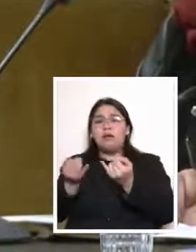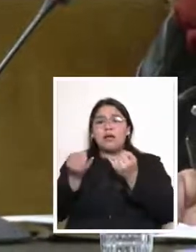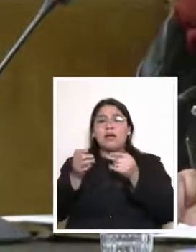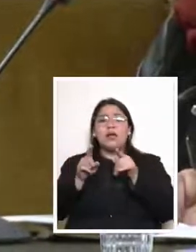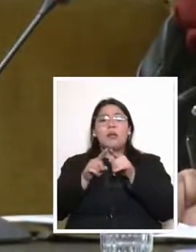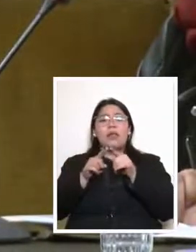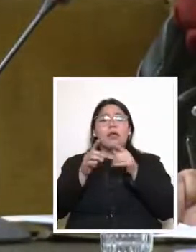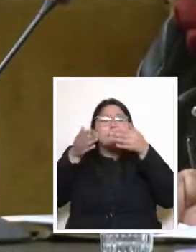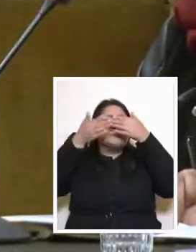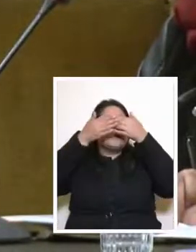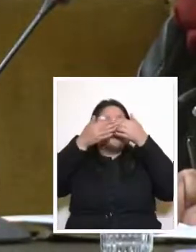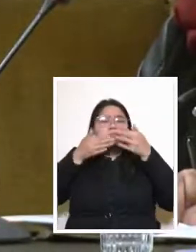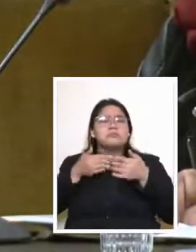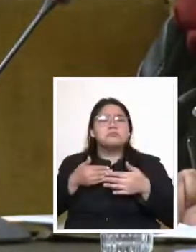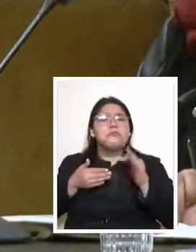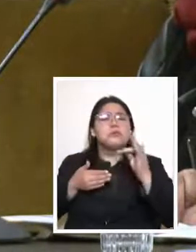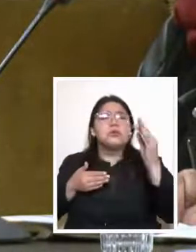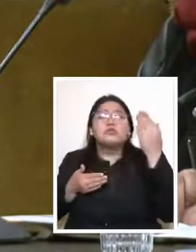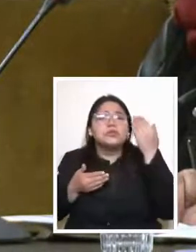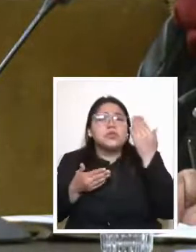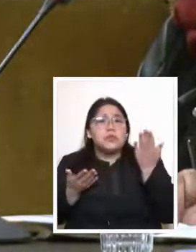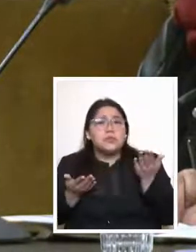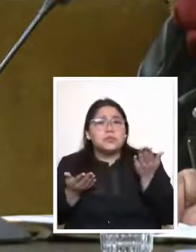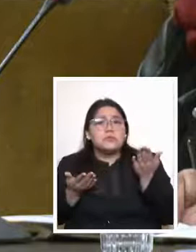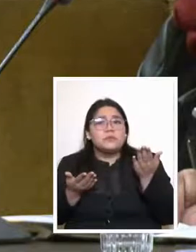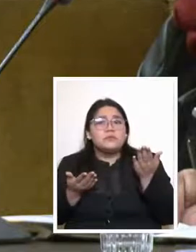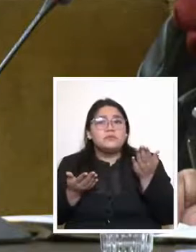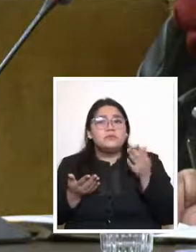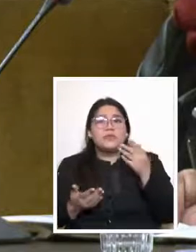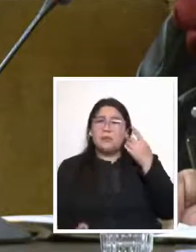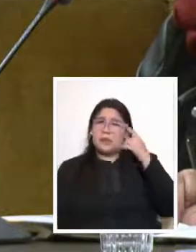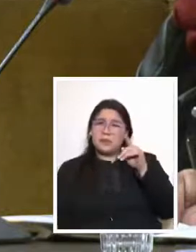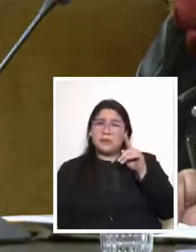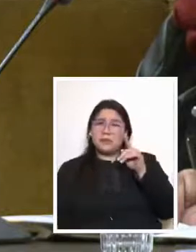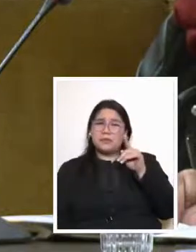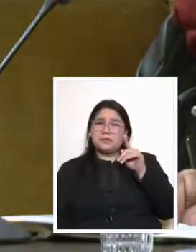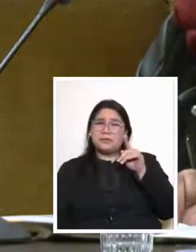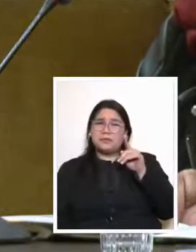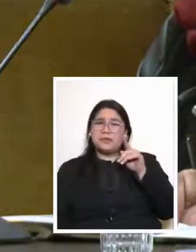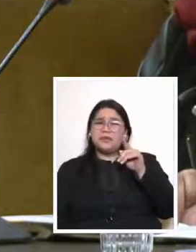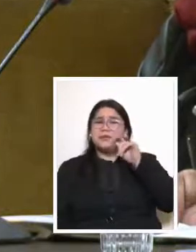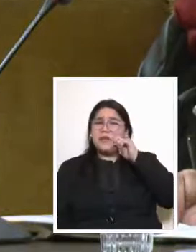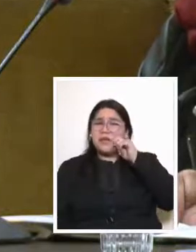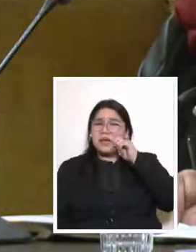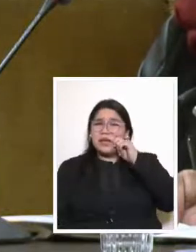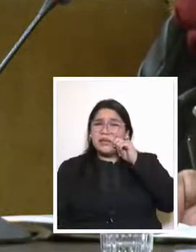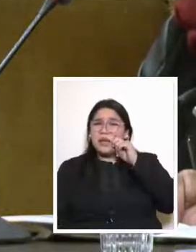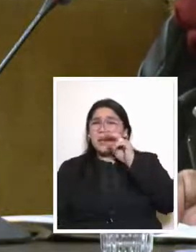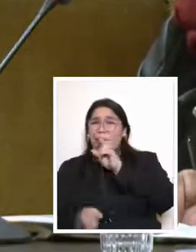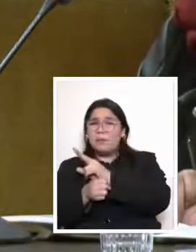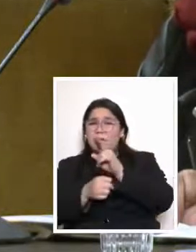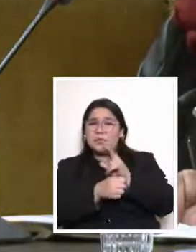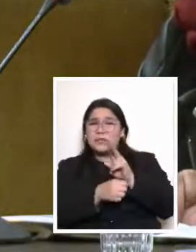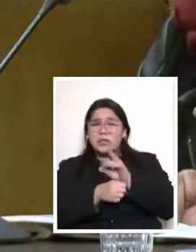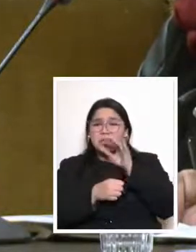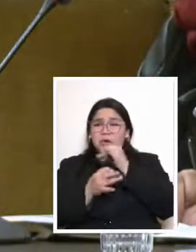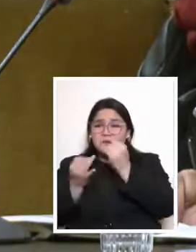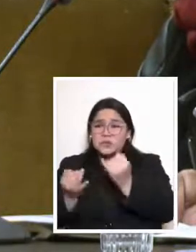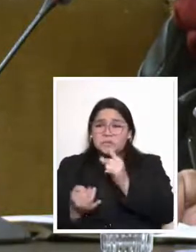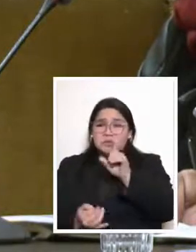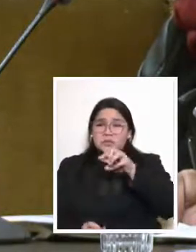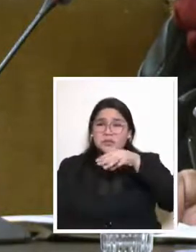mucho la pregunta de, bueno, ¿quiere decir que todos los días cientos de miles de profesoras y profesores están a ciegas enseñando en la sala de